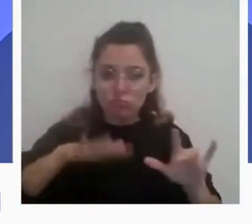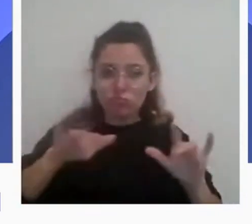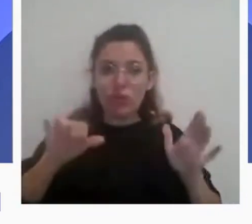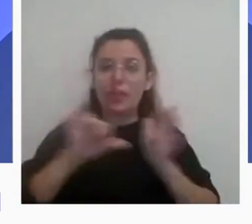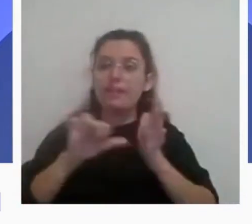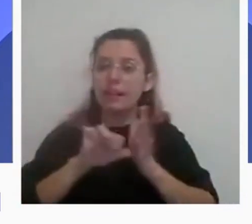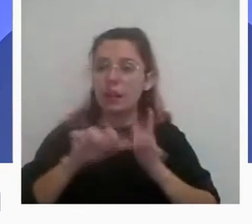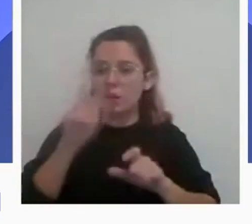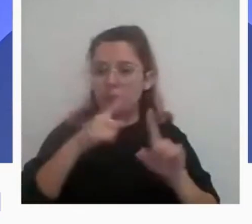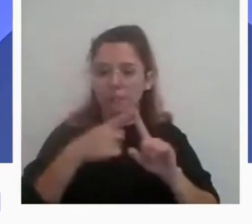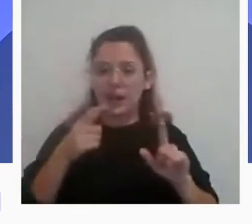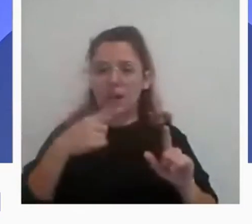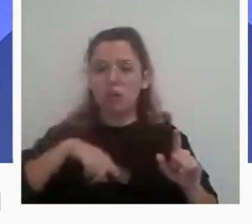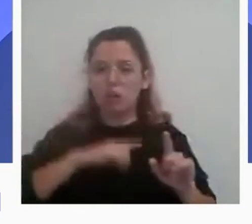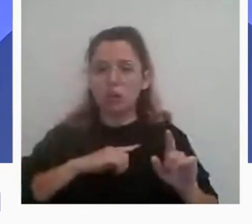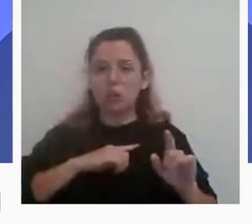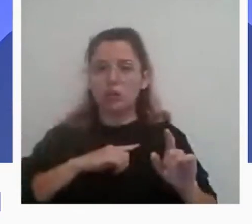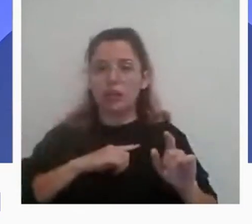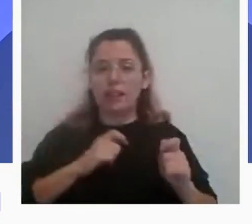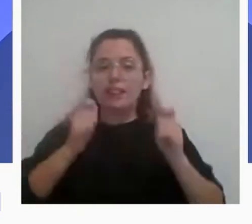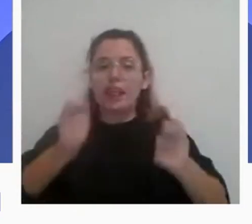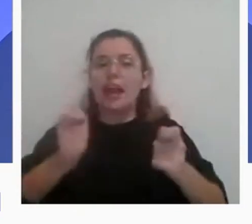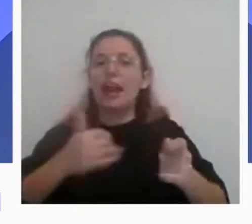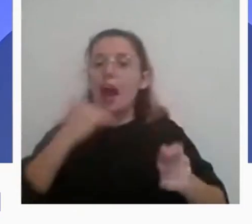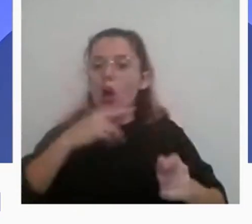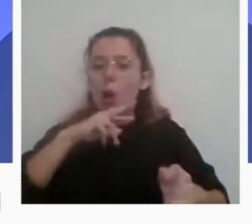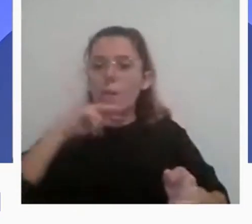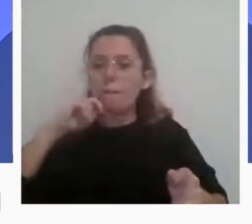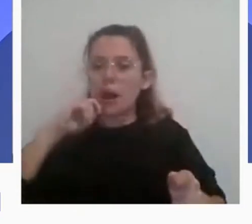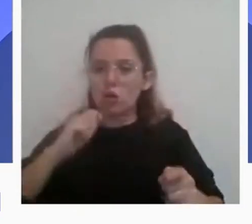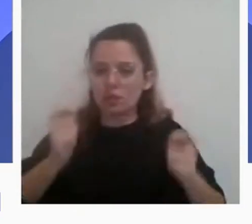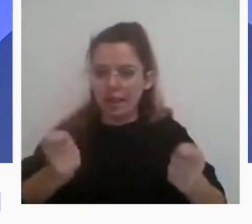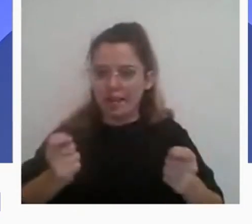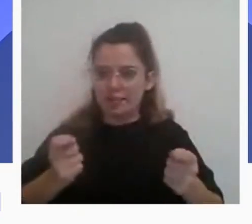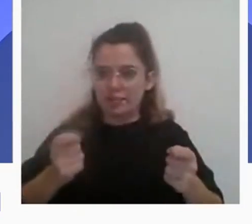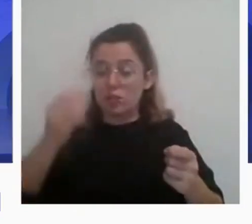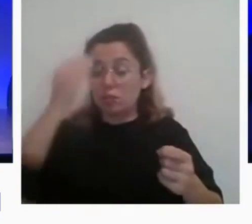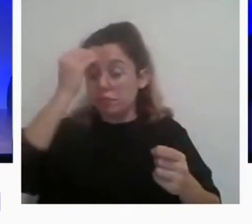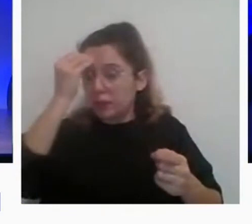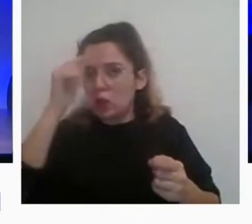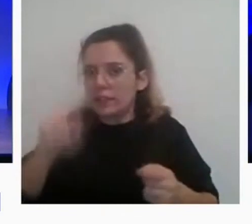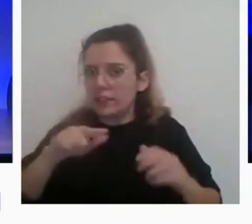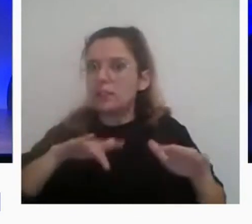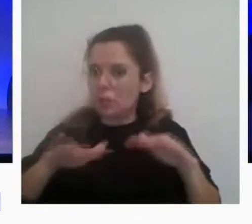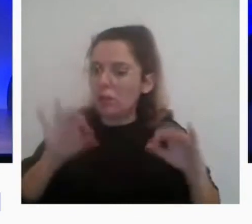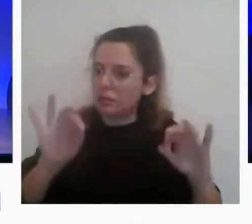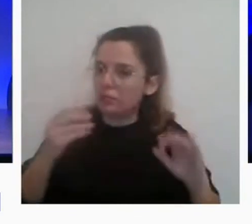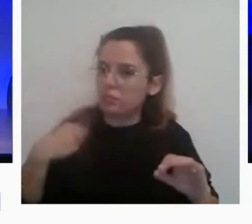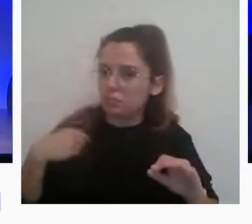¿no? De dejar algo con valor realmente importante. Me parece que esto te está moviendo a ti, Antonio. Sí, totalmente. Es decir, es que realmente